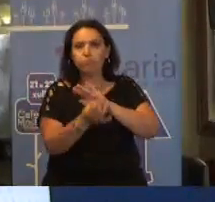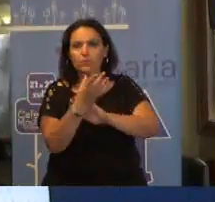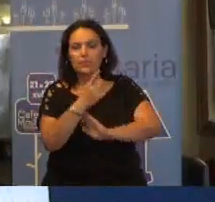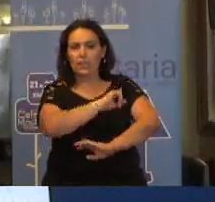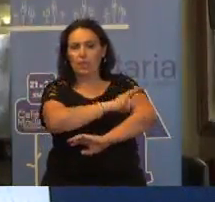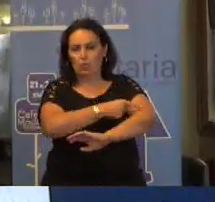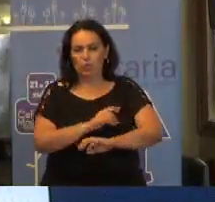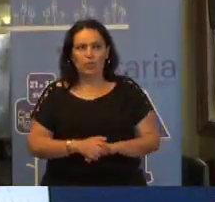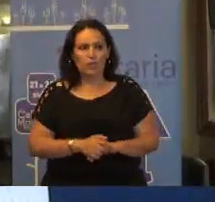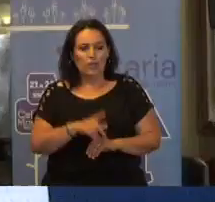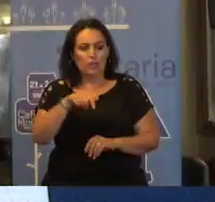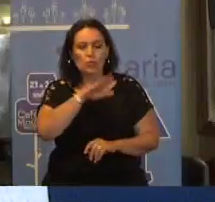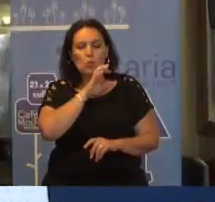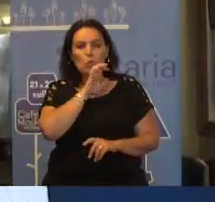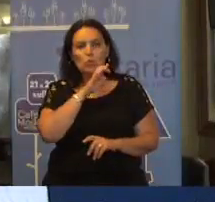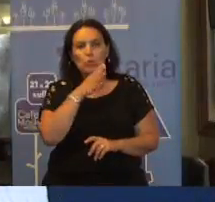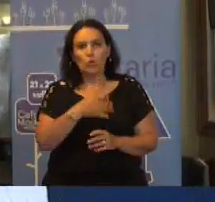é curioso con que